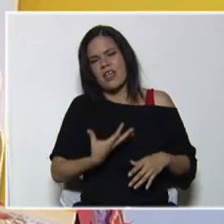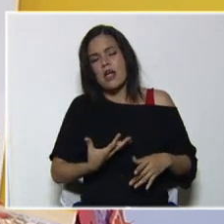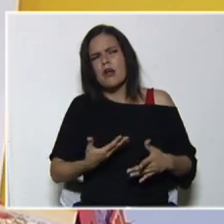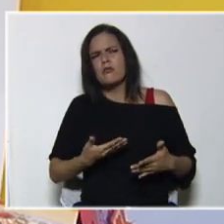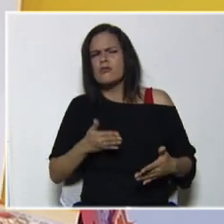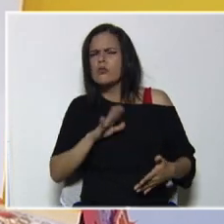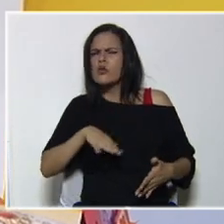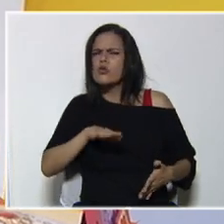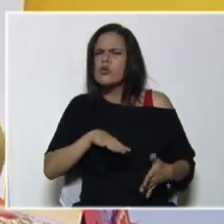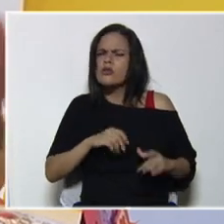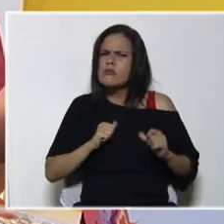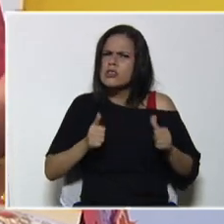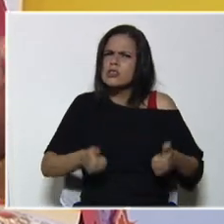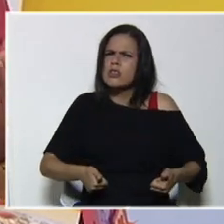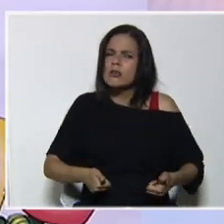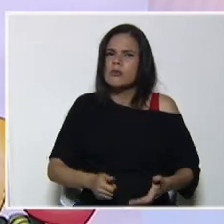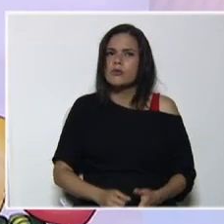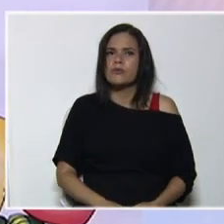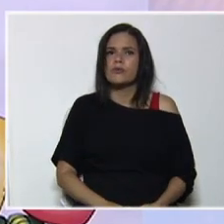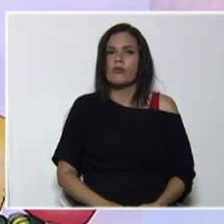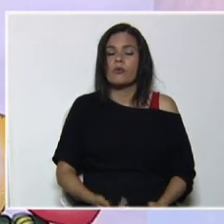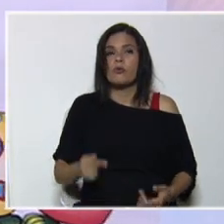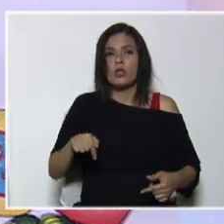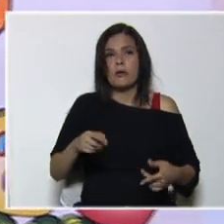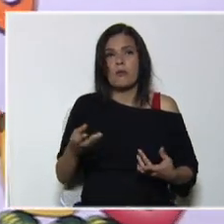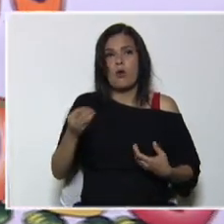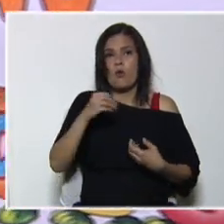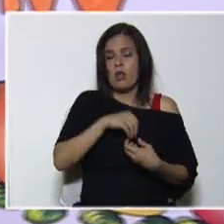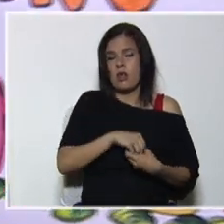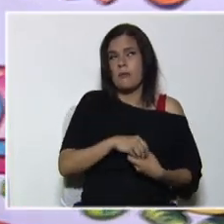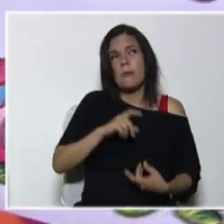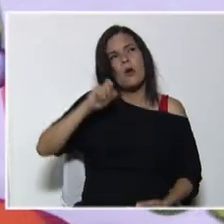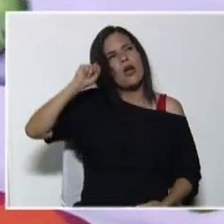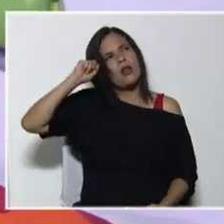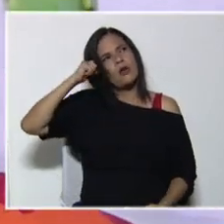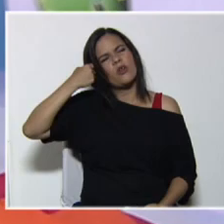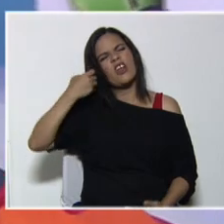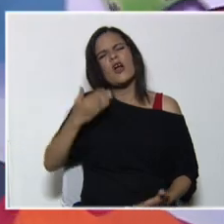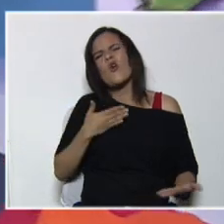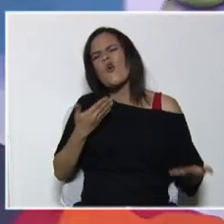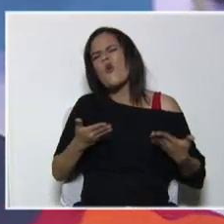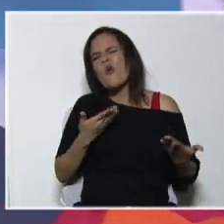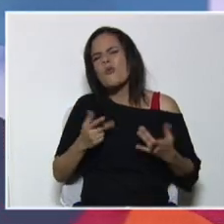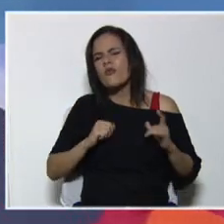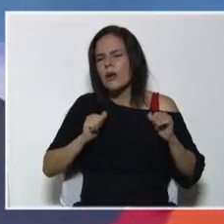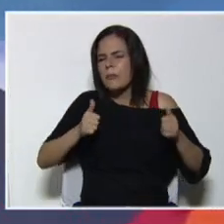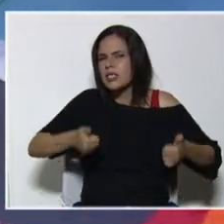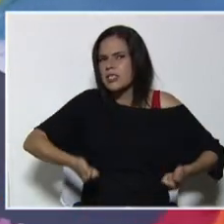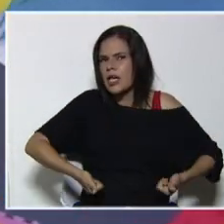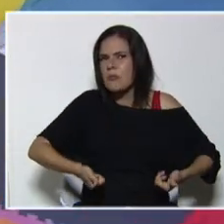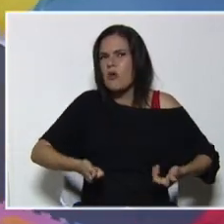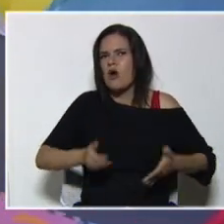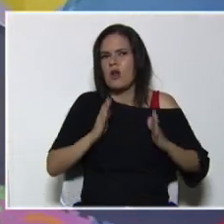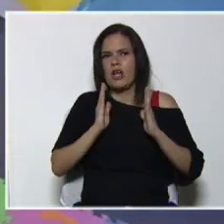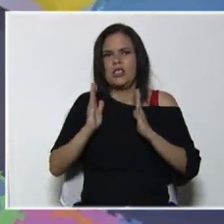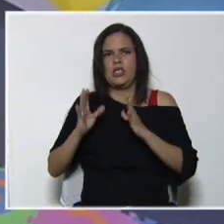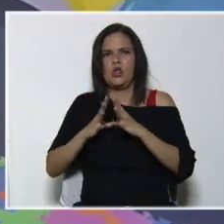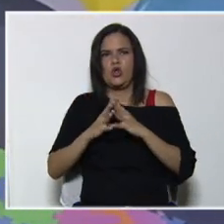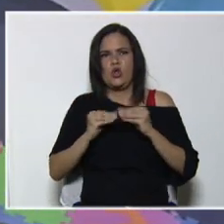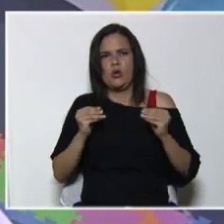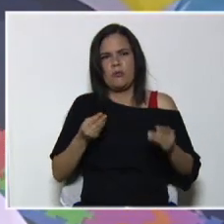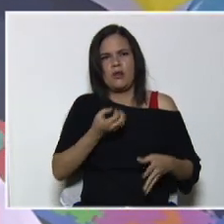empezamos? Como en esta oportunidad vamos a desmontar, vamos a recordar cómo fue que iniciamos a montar la Navidad. En esta